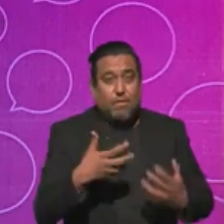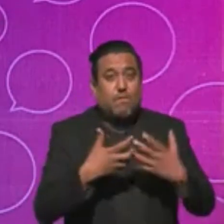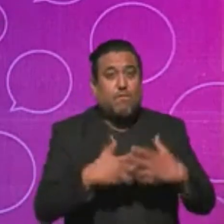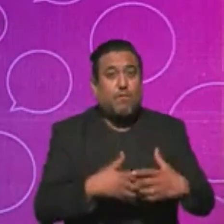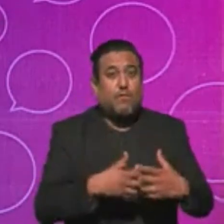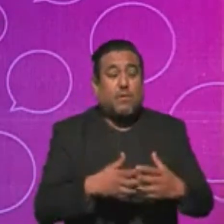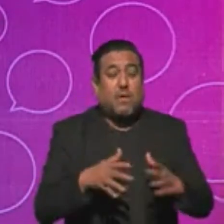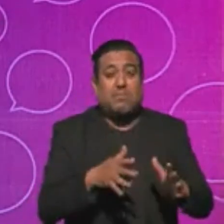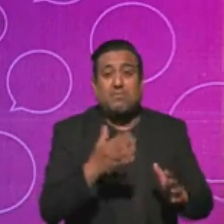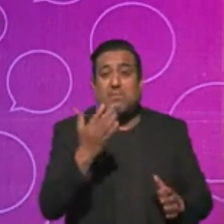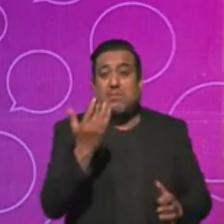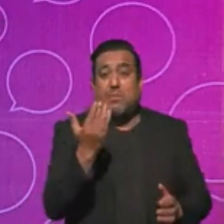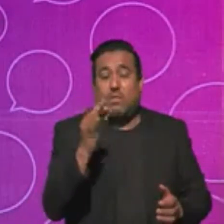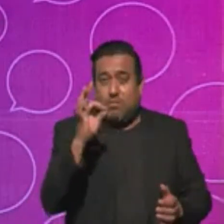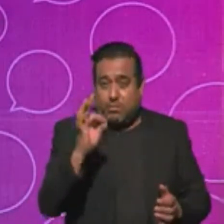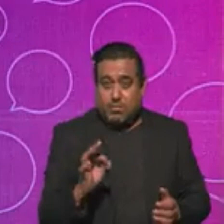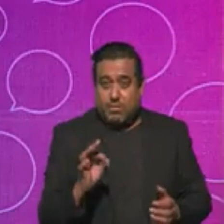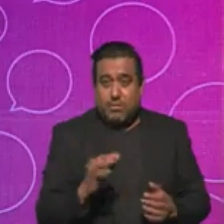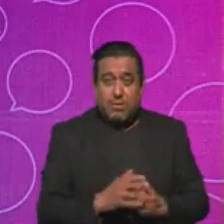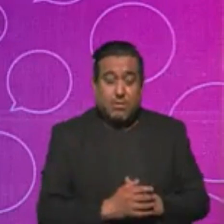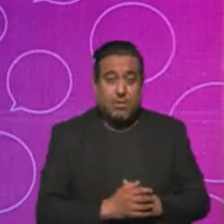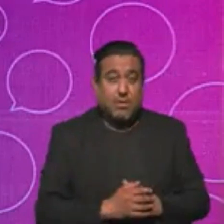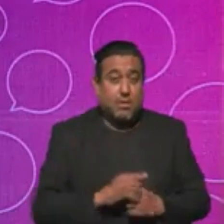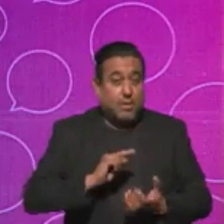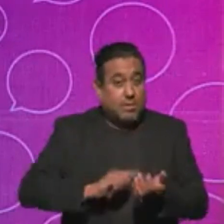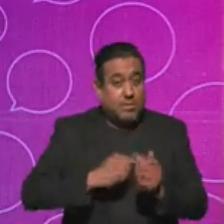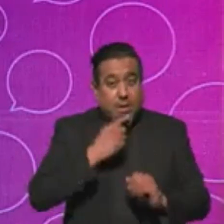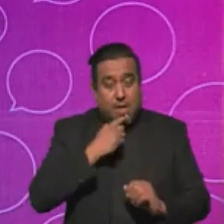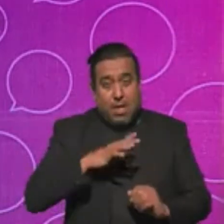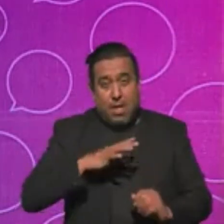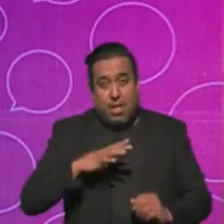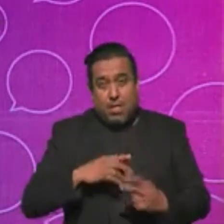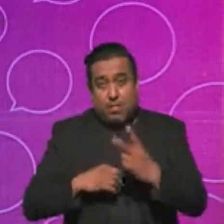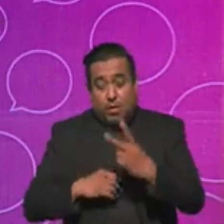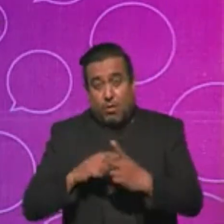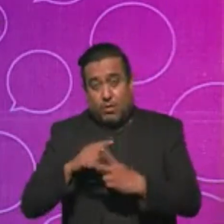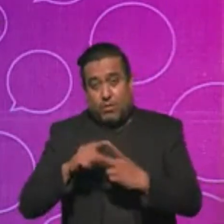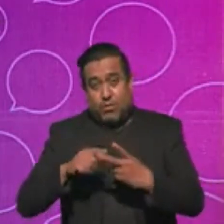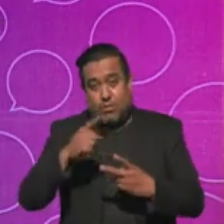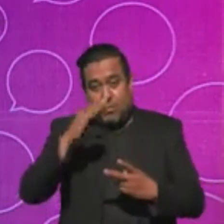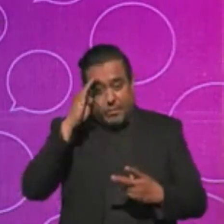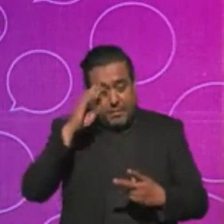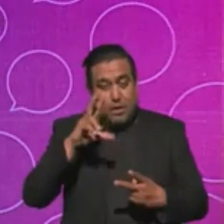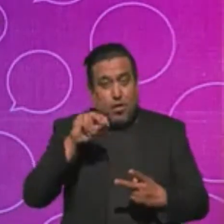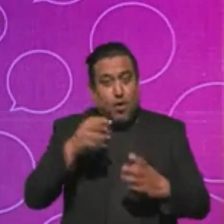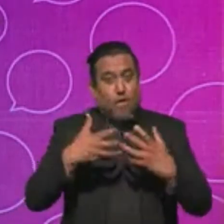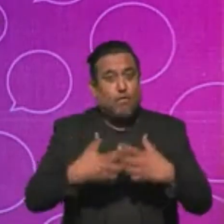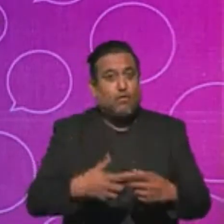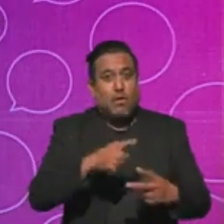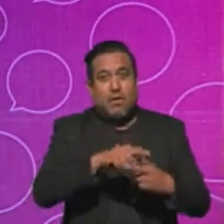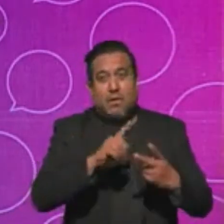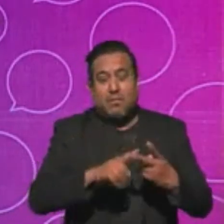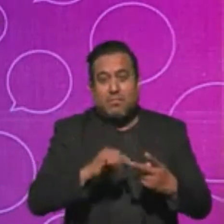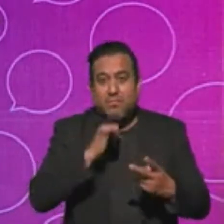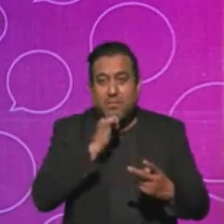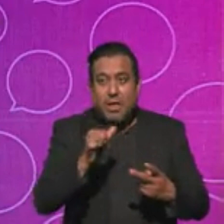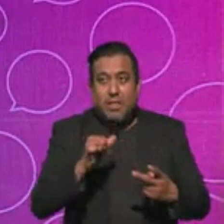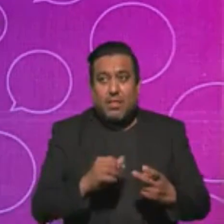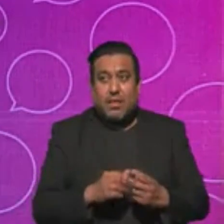50% de su capacidad Celaya tiene dos échenle cuentas no funciona ni una En